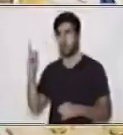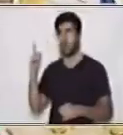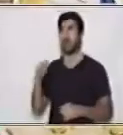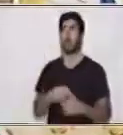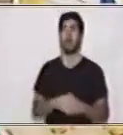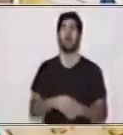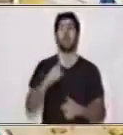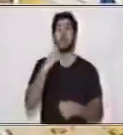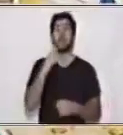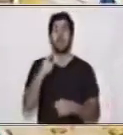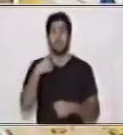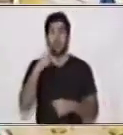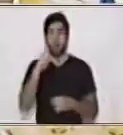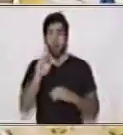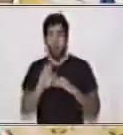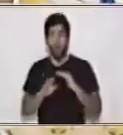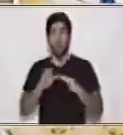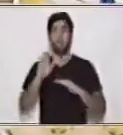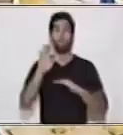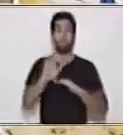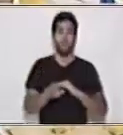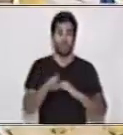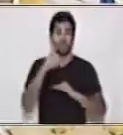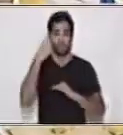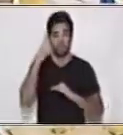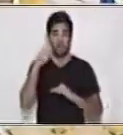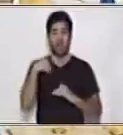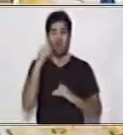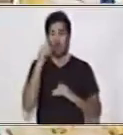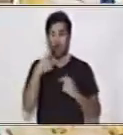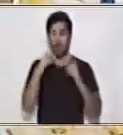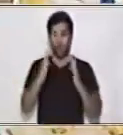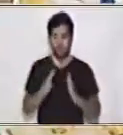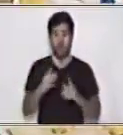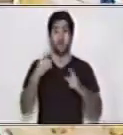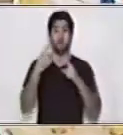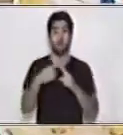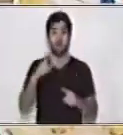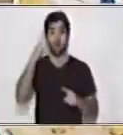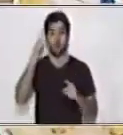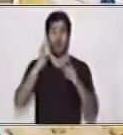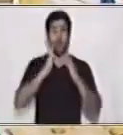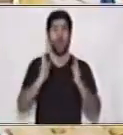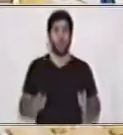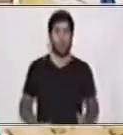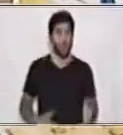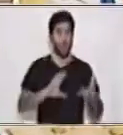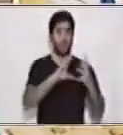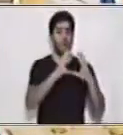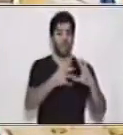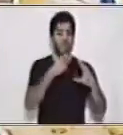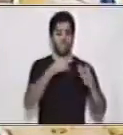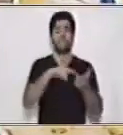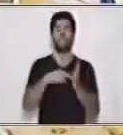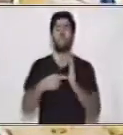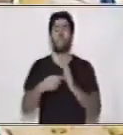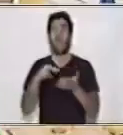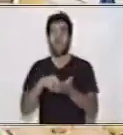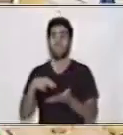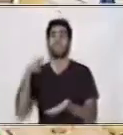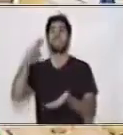hombre, pero un gran salto para la humanidad. ¿Qué crees tú? ¿Es una antítesis, un oxímoron o una